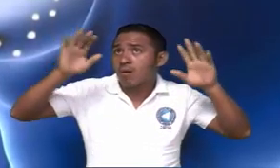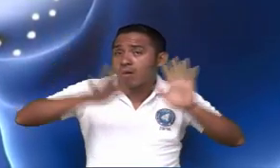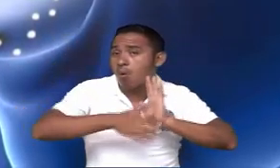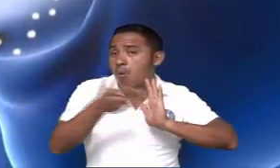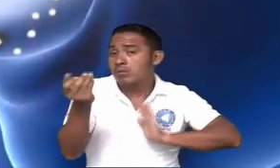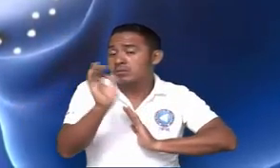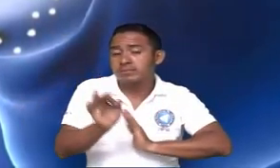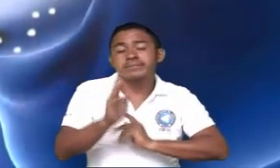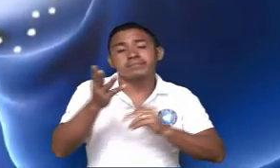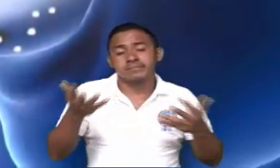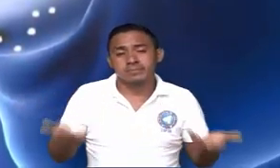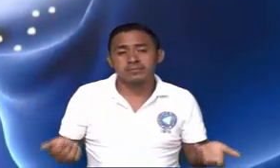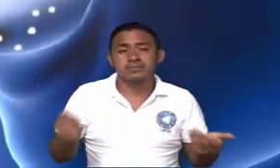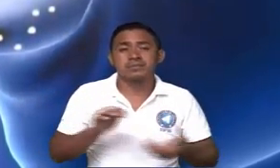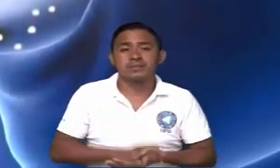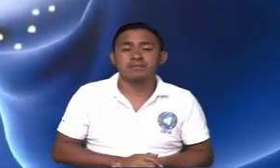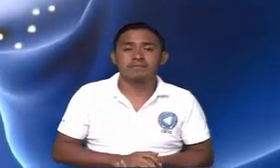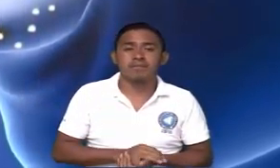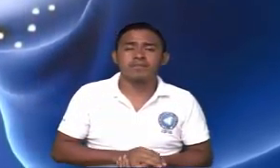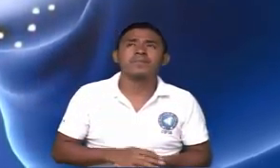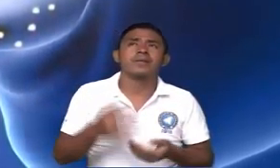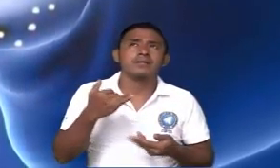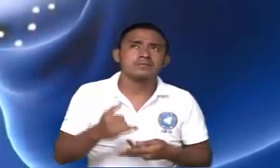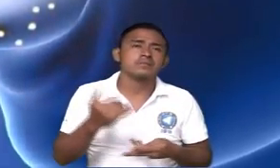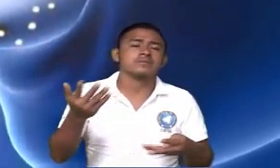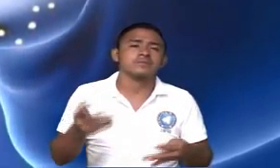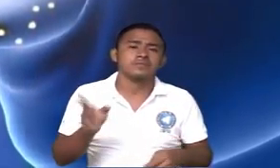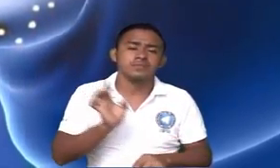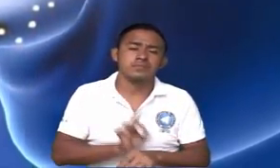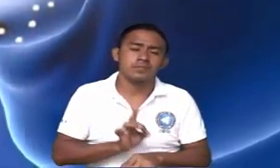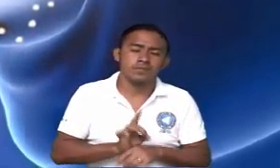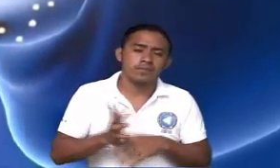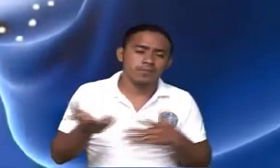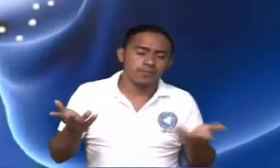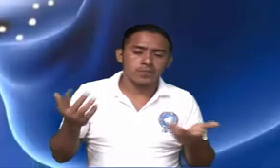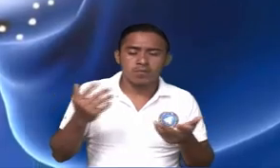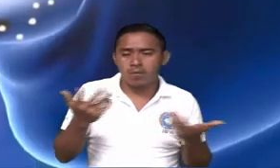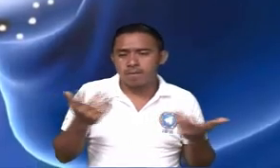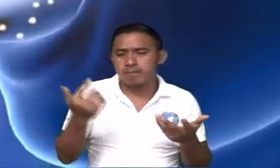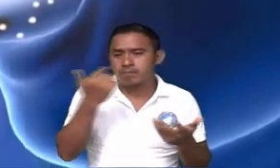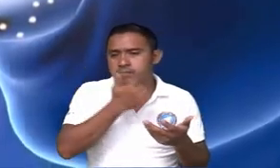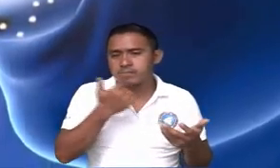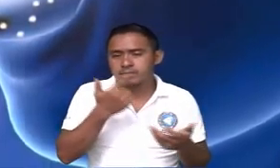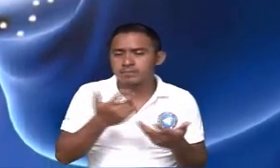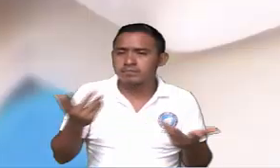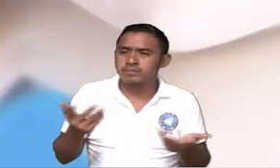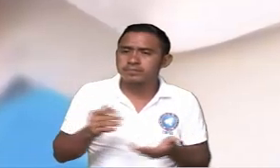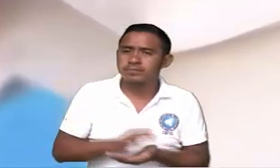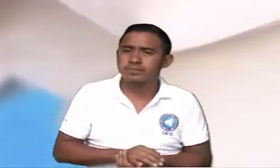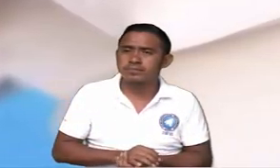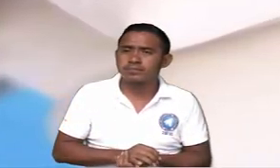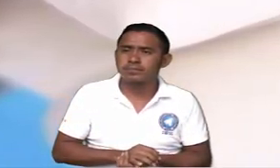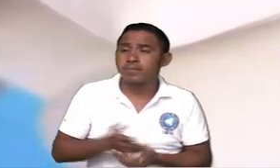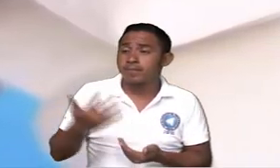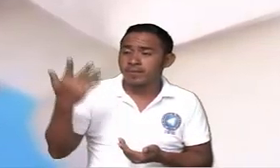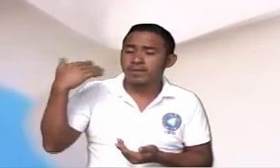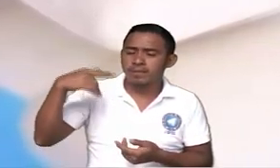la hemos abordado durante la entrevista. Precisamente, doctor, hablando de la parte bucal, hace poco tuvimos a una